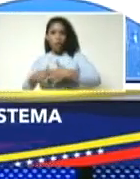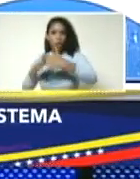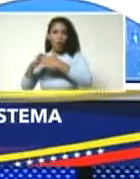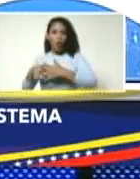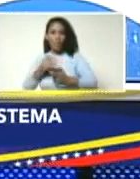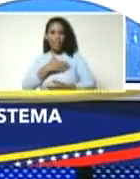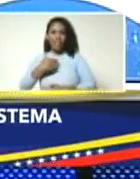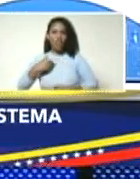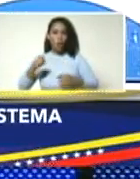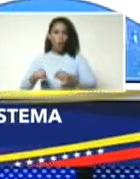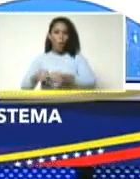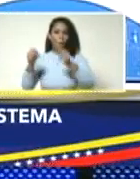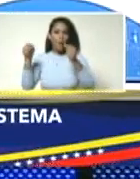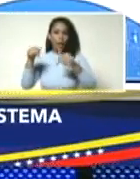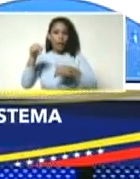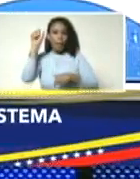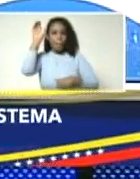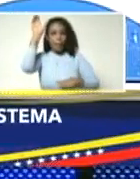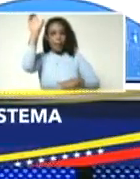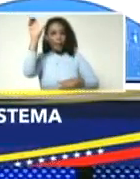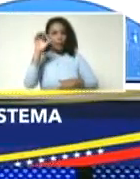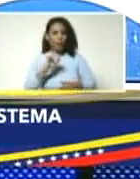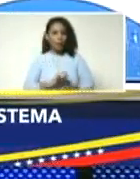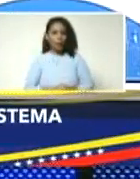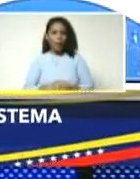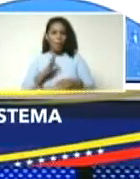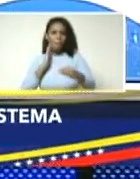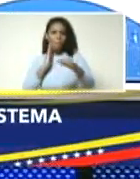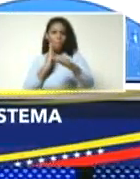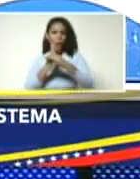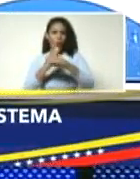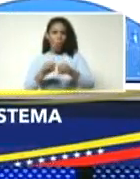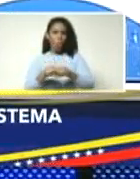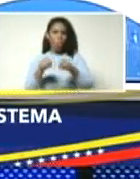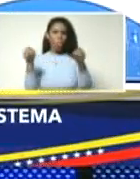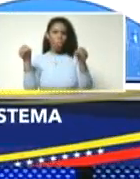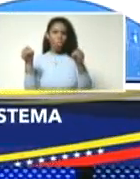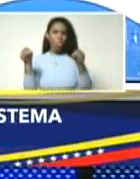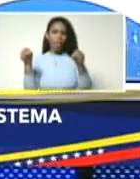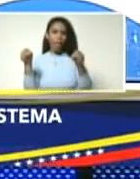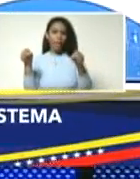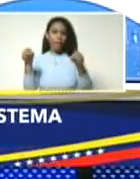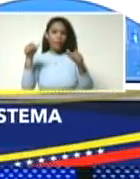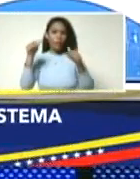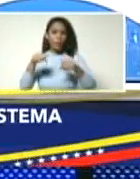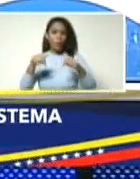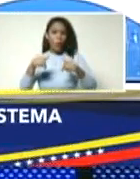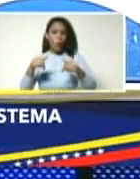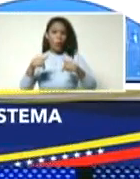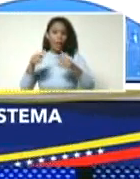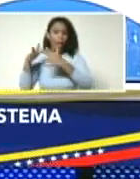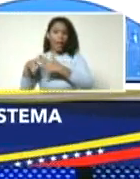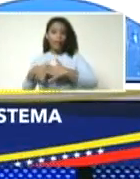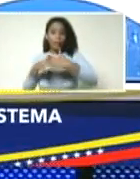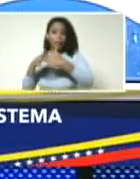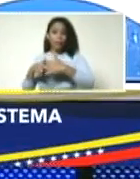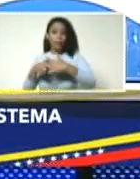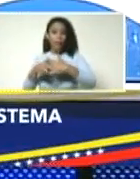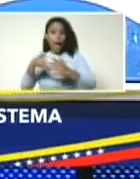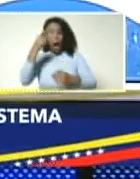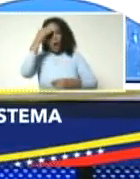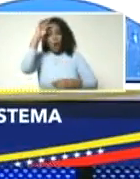pretendió destruir a nuestra patria, colapsarla. Y aparece Joe Biden hoy atacando a Venezuela, Cuba y a